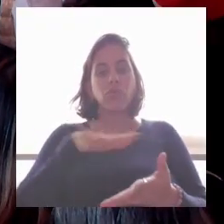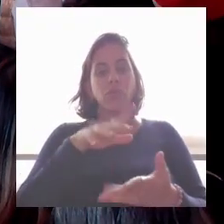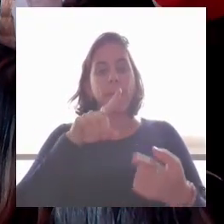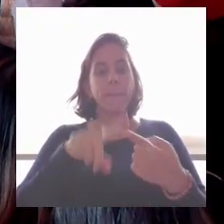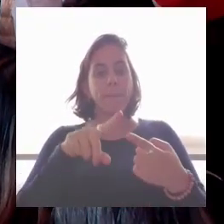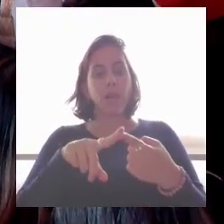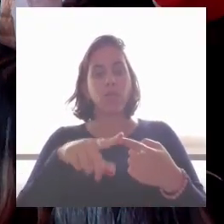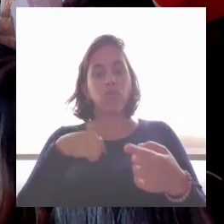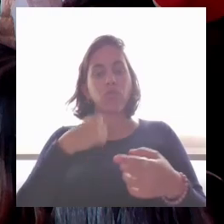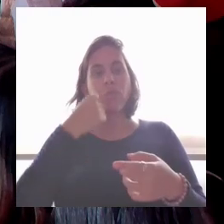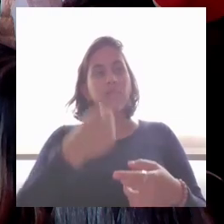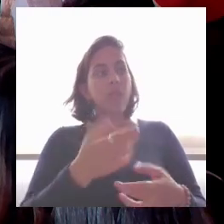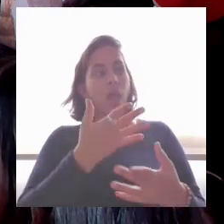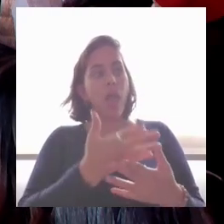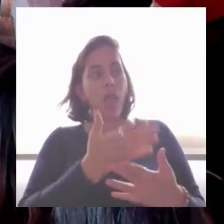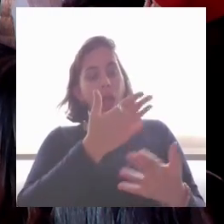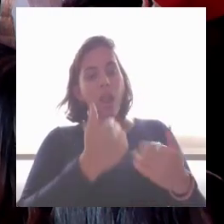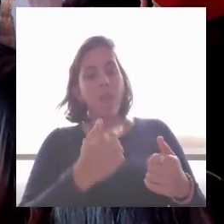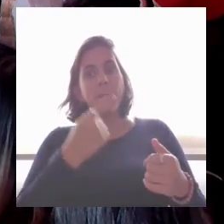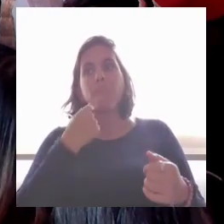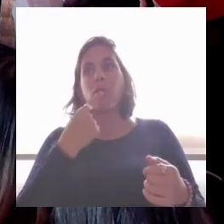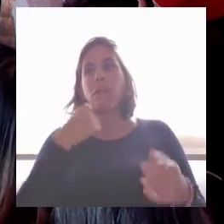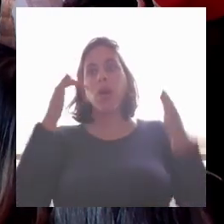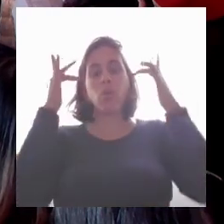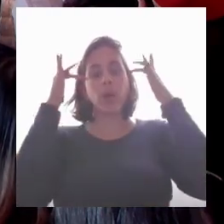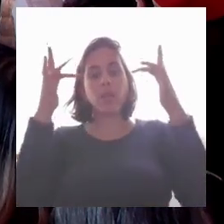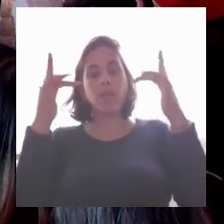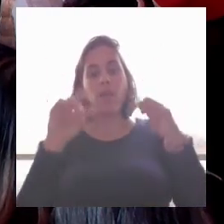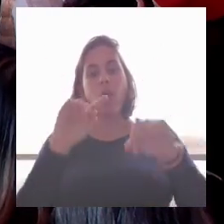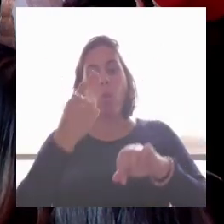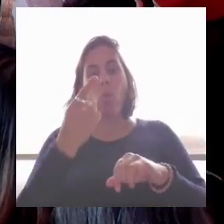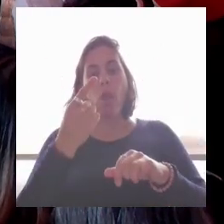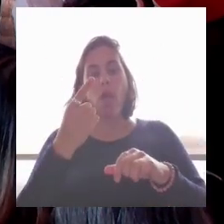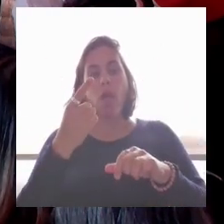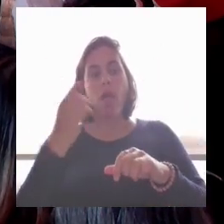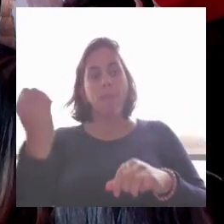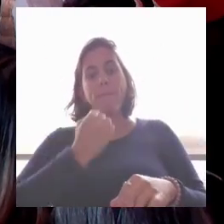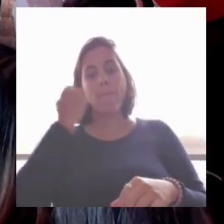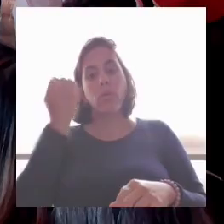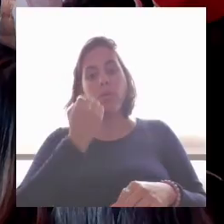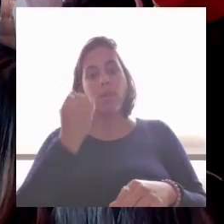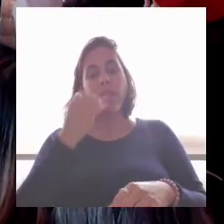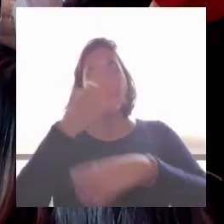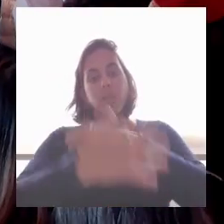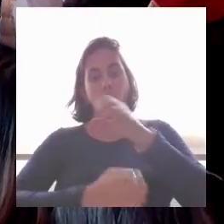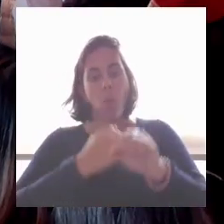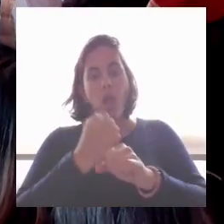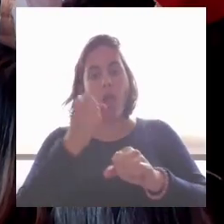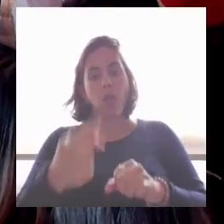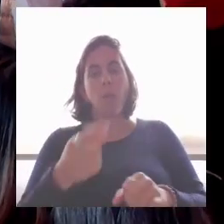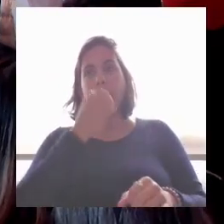traías vos, bueno, como política educativa, una de las patas de política educativa del quinquenio es justamente la mejora de